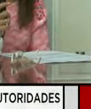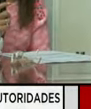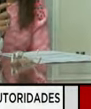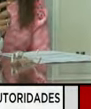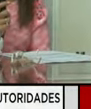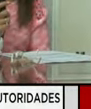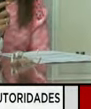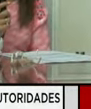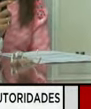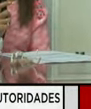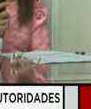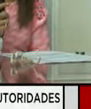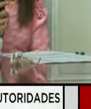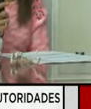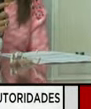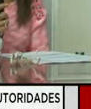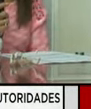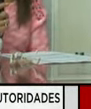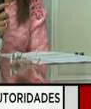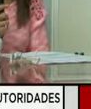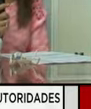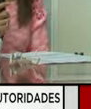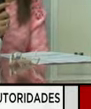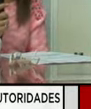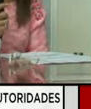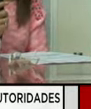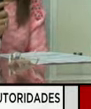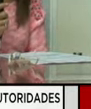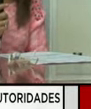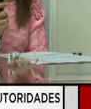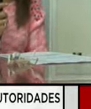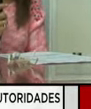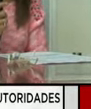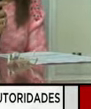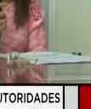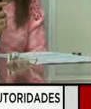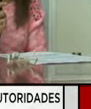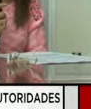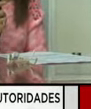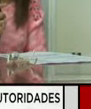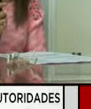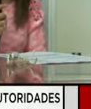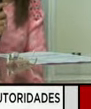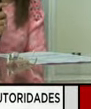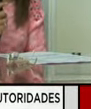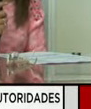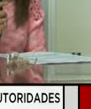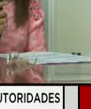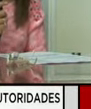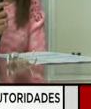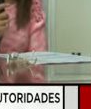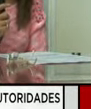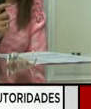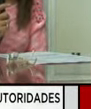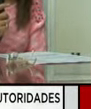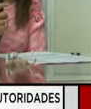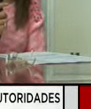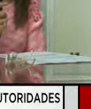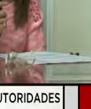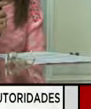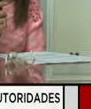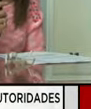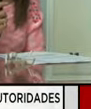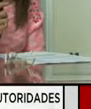del DIF, a ver si podemos hacer algo por el bienestar de esta mujer. Por supuesto, señor, claro que sí. ¿Sí? Sí. Que es mexiquense también, muy